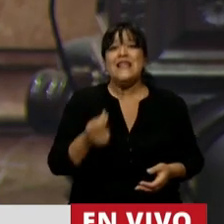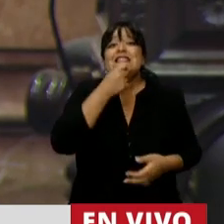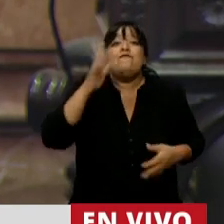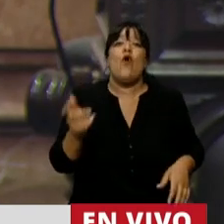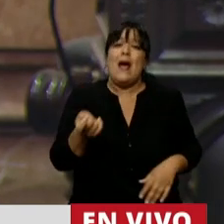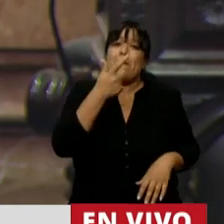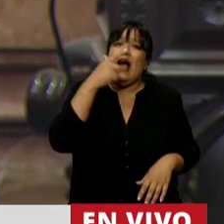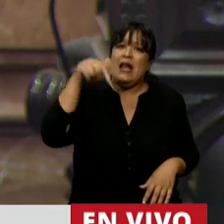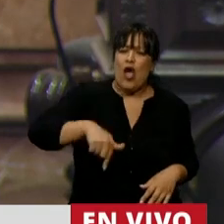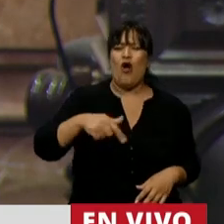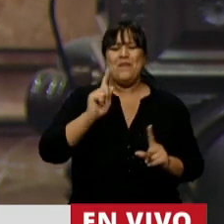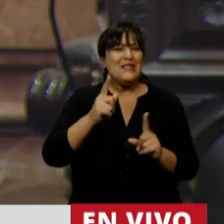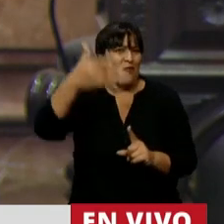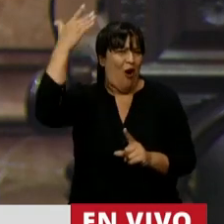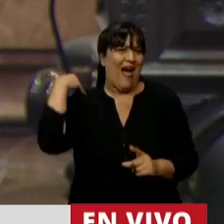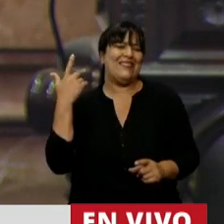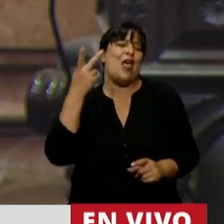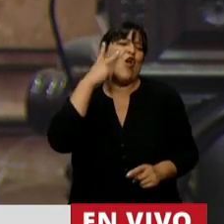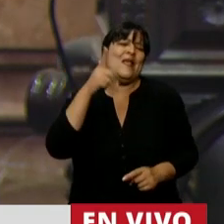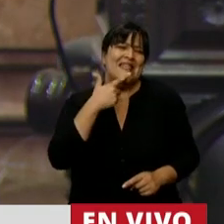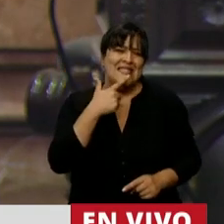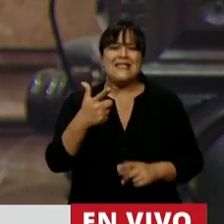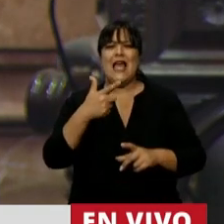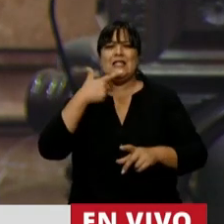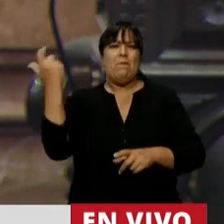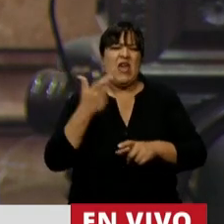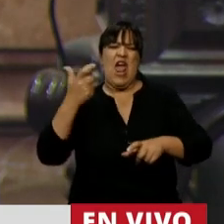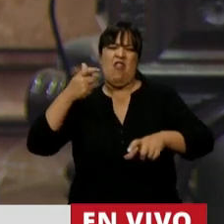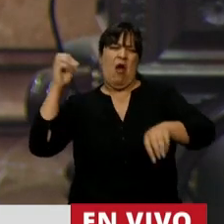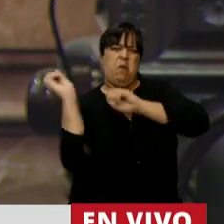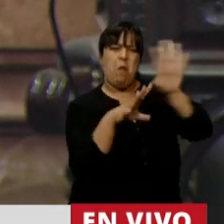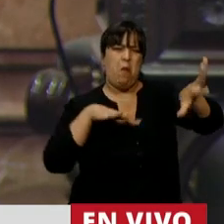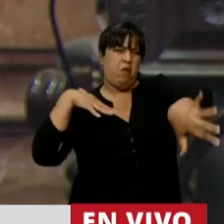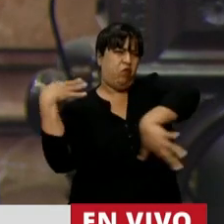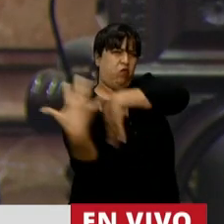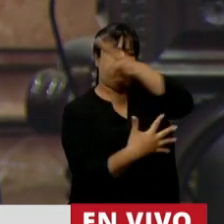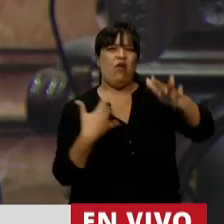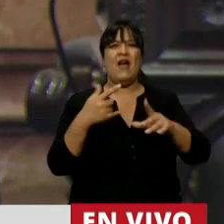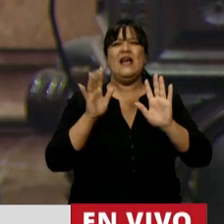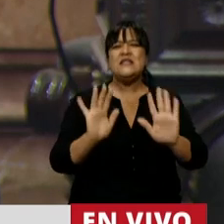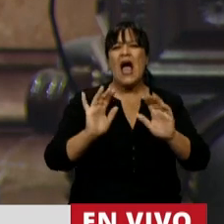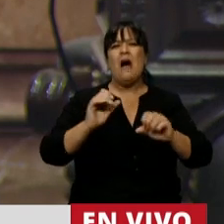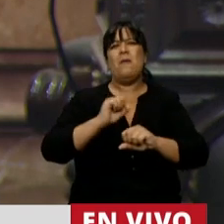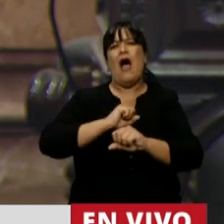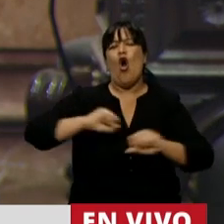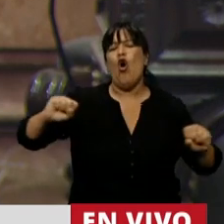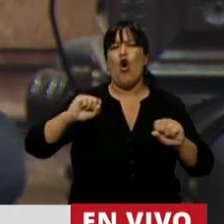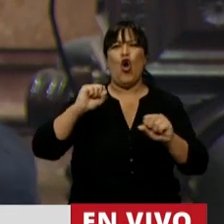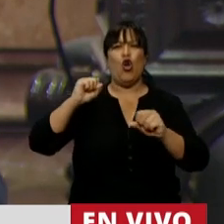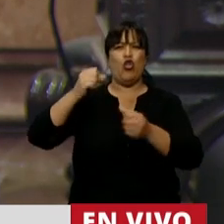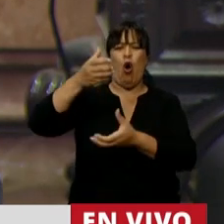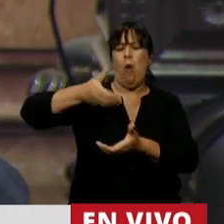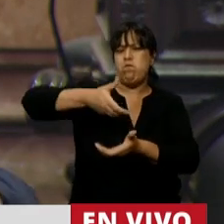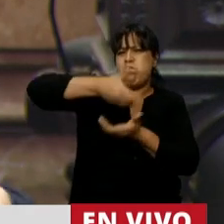la que ustedes tiraron piedras, suspendieron la sesión, tenían al gordo Bazoca y demás, hoy